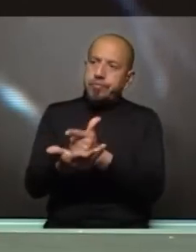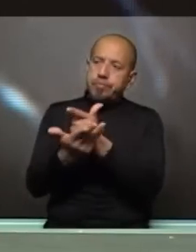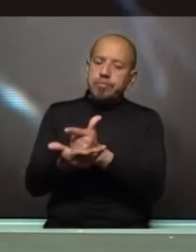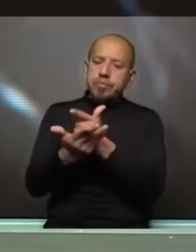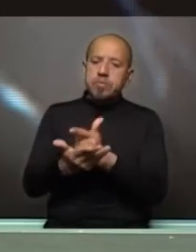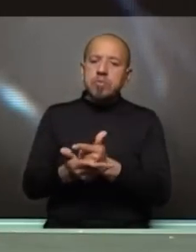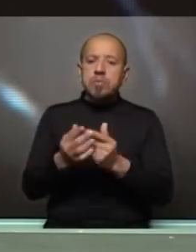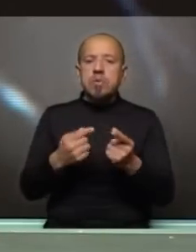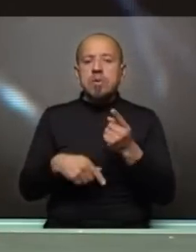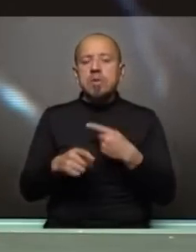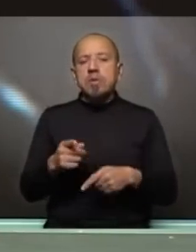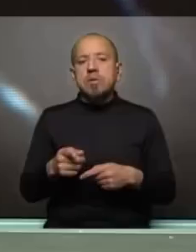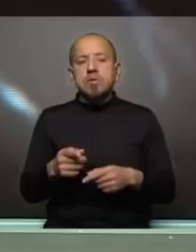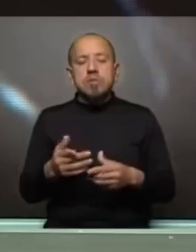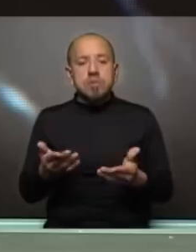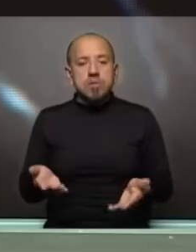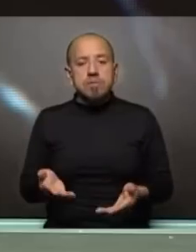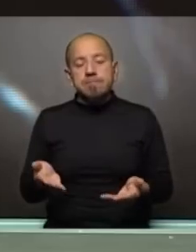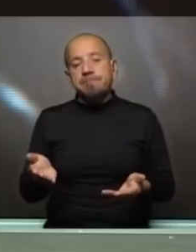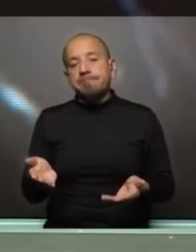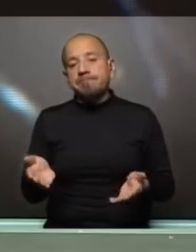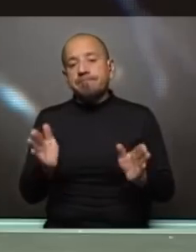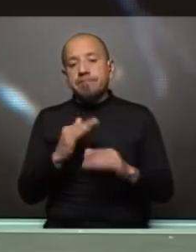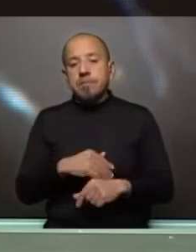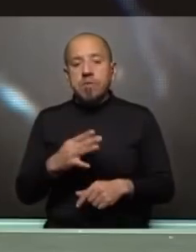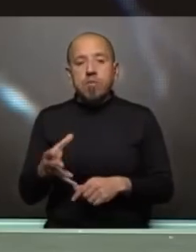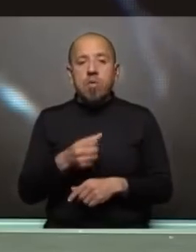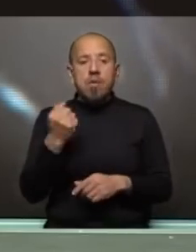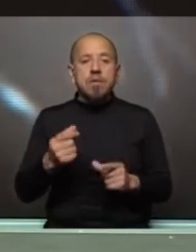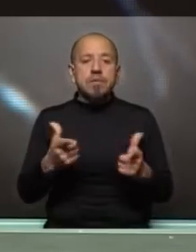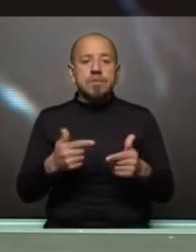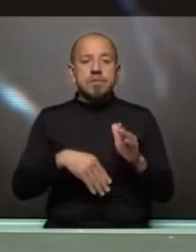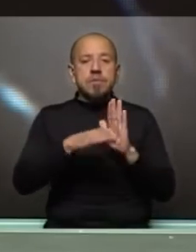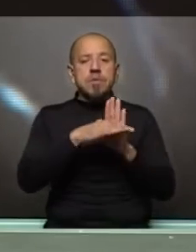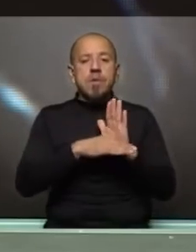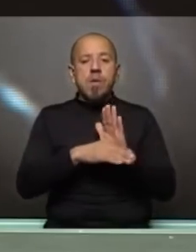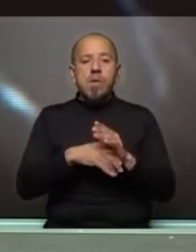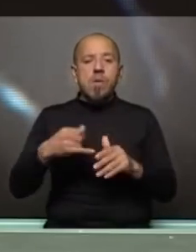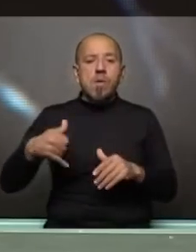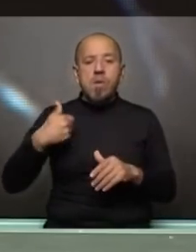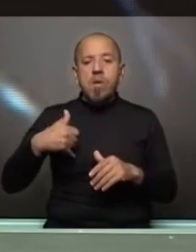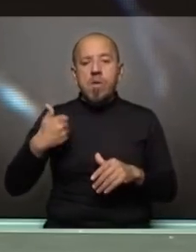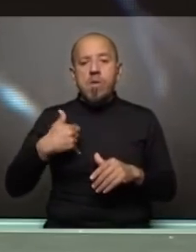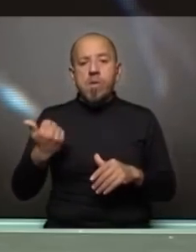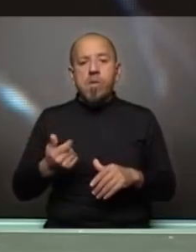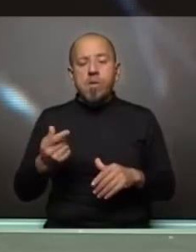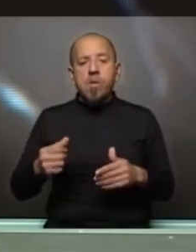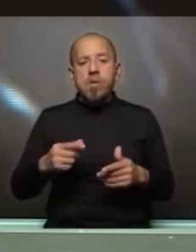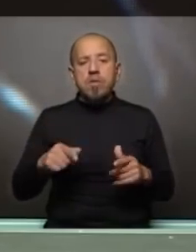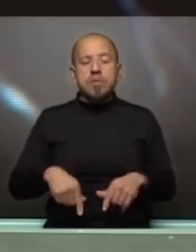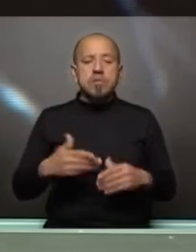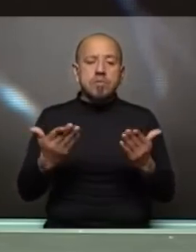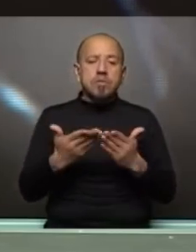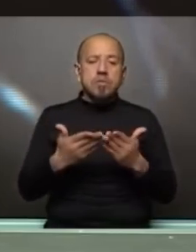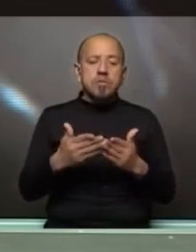es un joven que que que que no se pudo recuperar por no haber programa y y es un joven que pierde que el país que no estudia que no